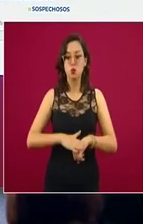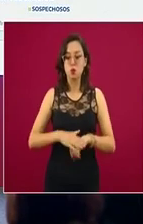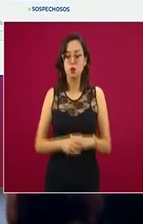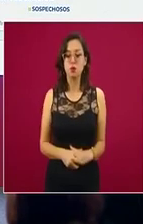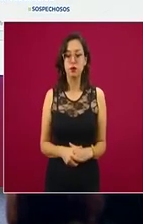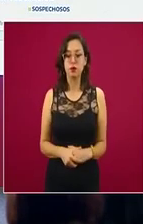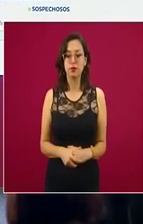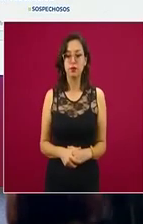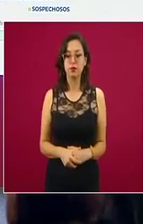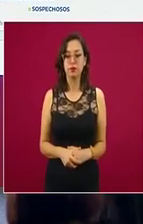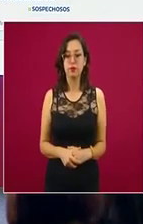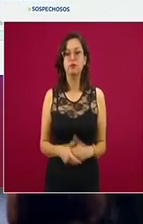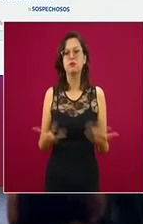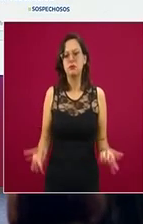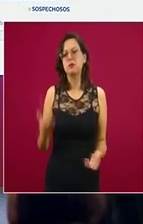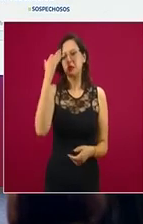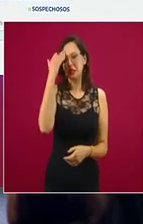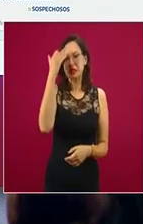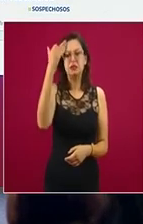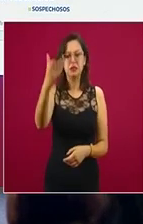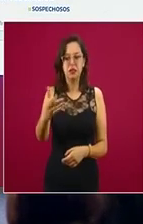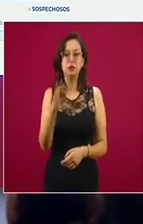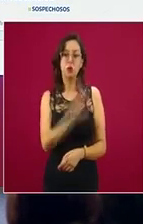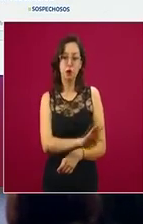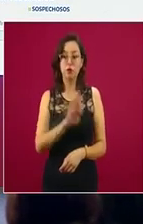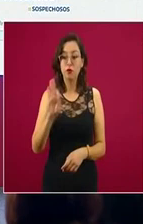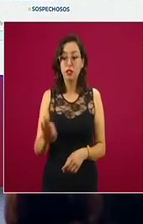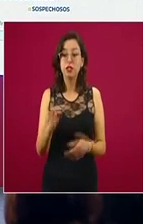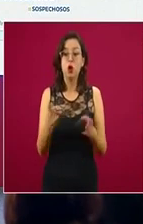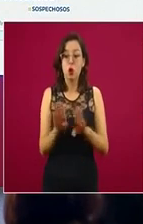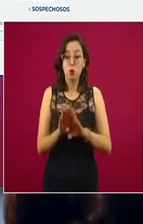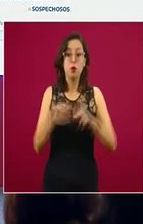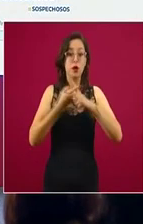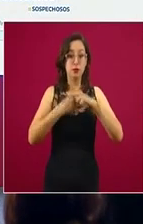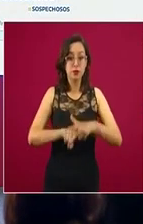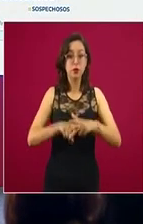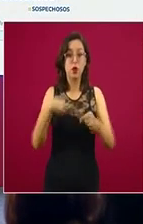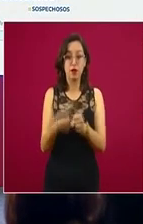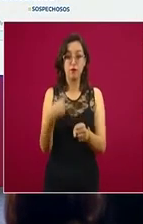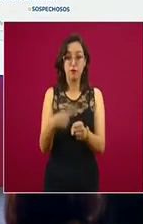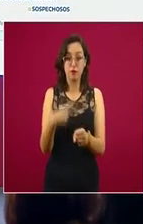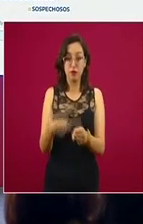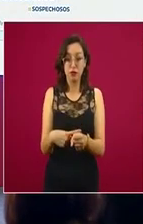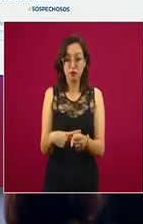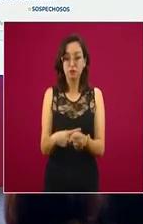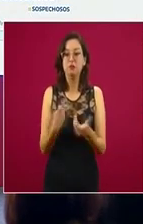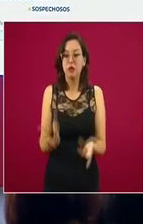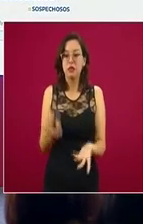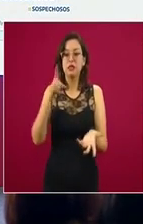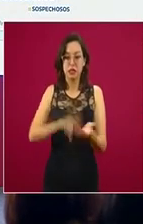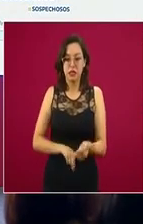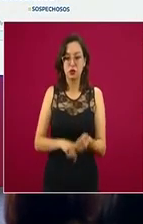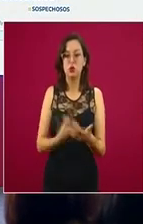casos en el tiempo de acuerdo a la fecha en la que se presentan y por lo tanto se registran en el sistema de